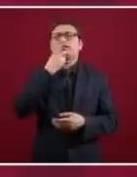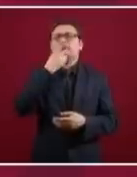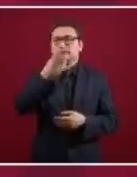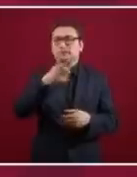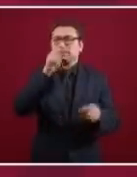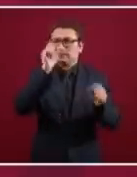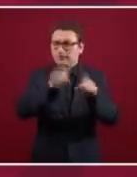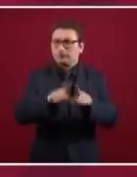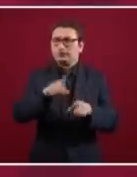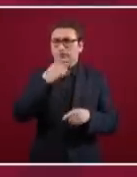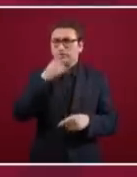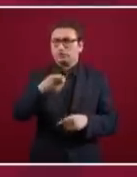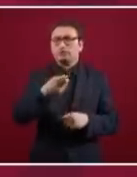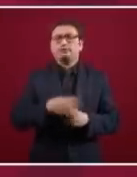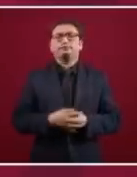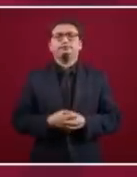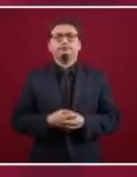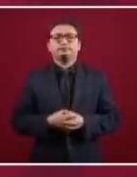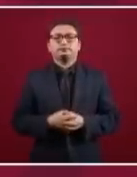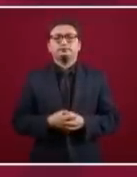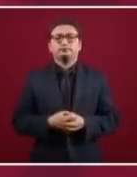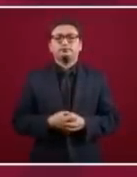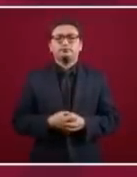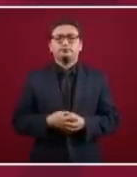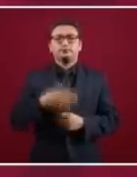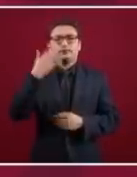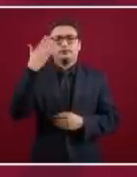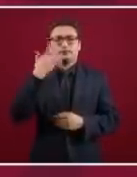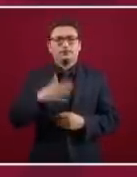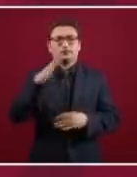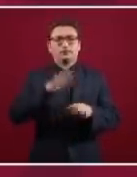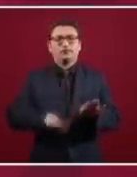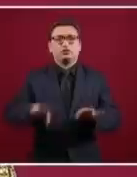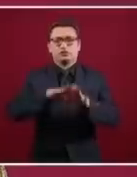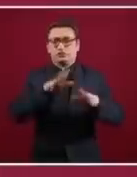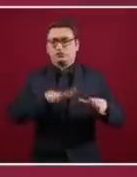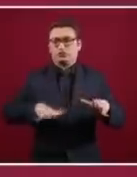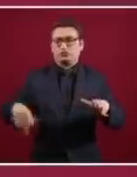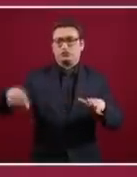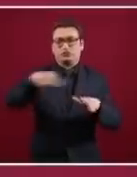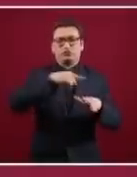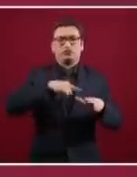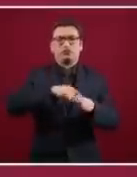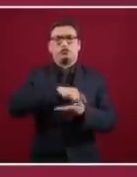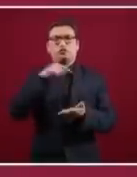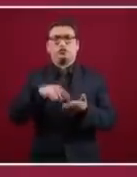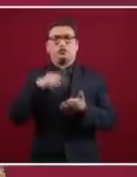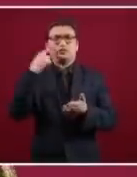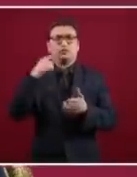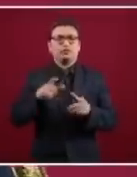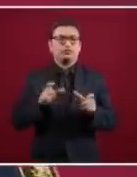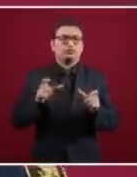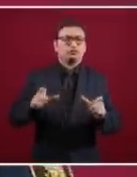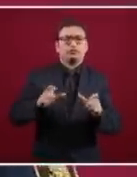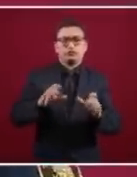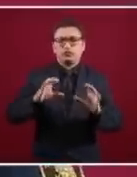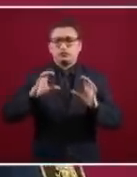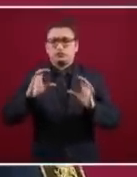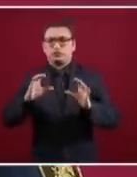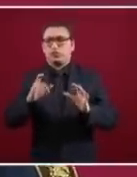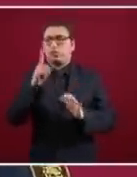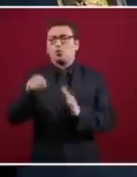de la parte del círculo exterior de seguridad le correspondía a la guardia nacional uno de los